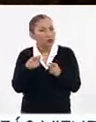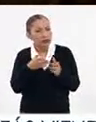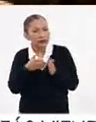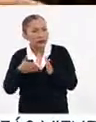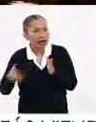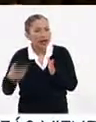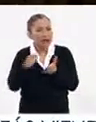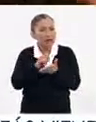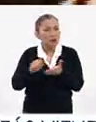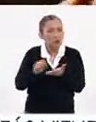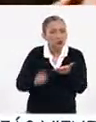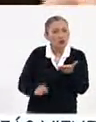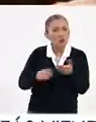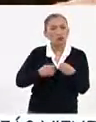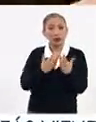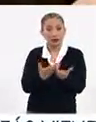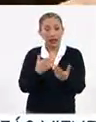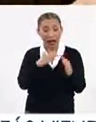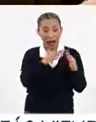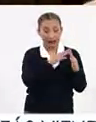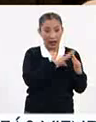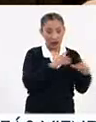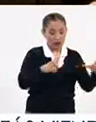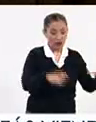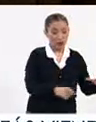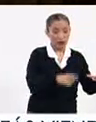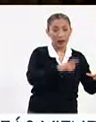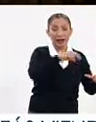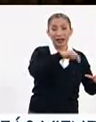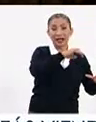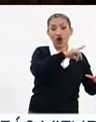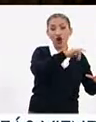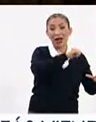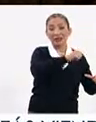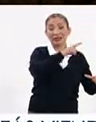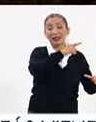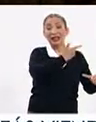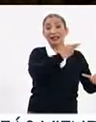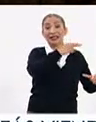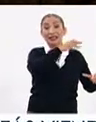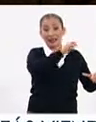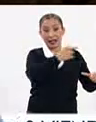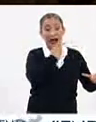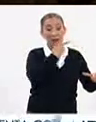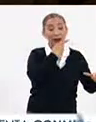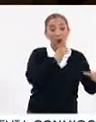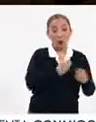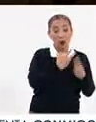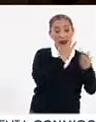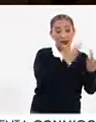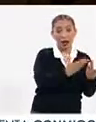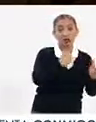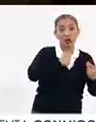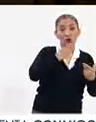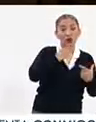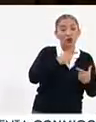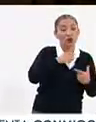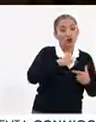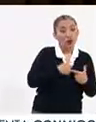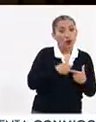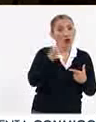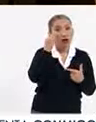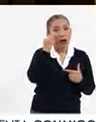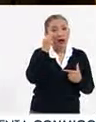Nicolás Guillén, porque en la casa teníamos un disco de Nicolás Guillén leyendo sus poemas. Sí, yo soy Yoruba, soy Lukumi,